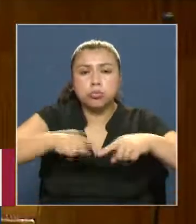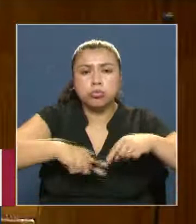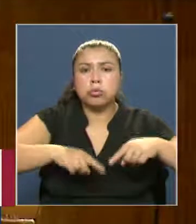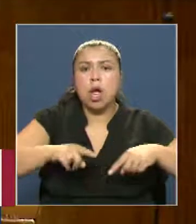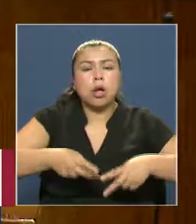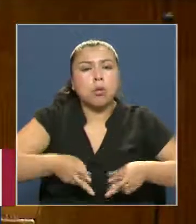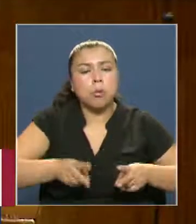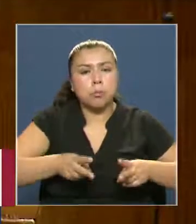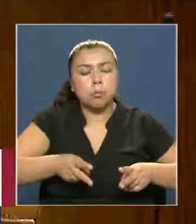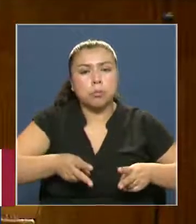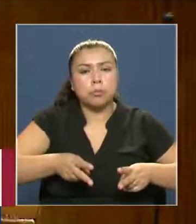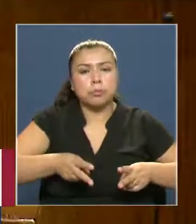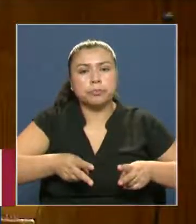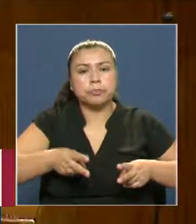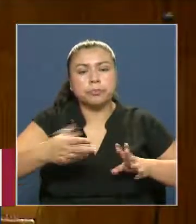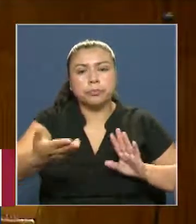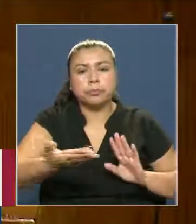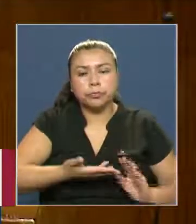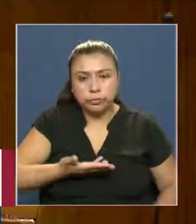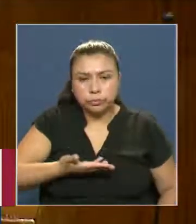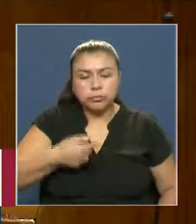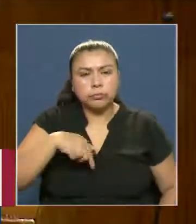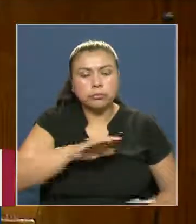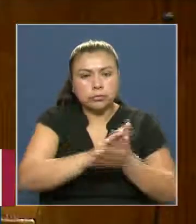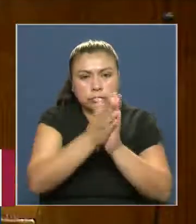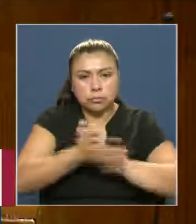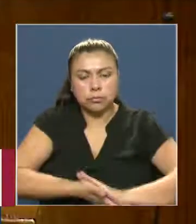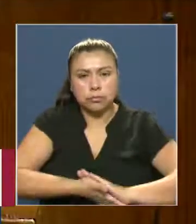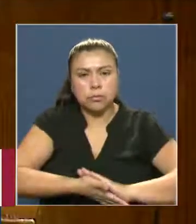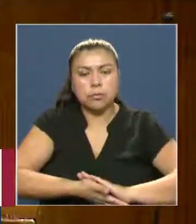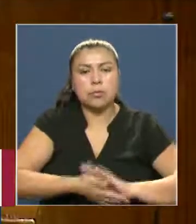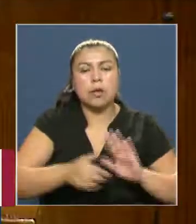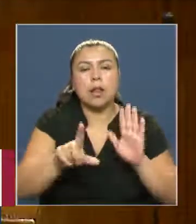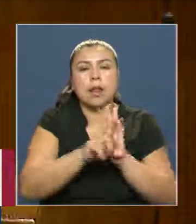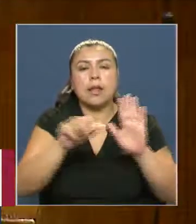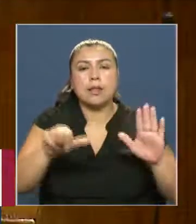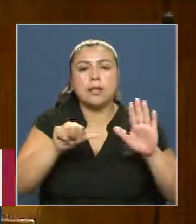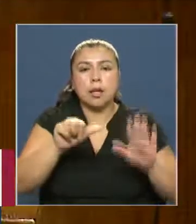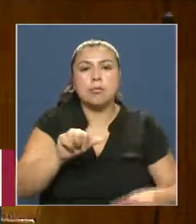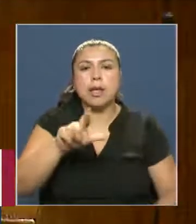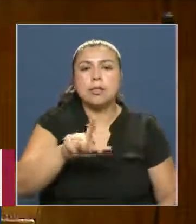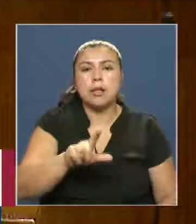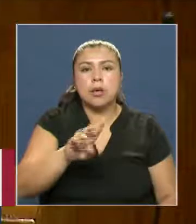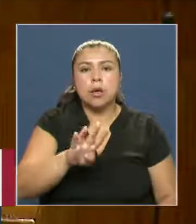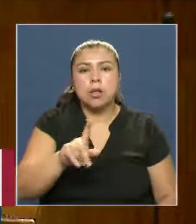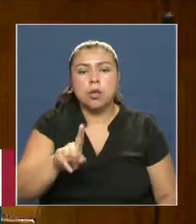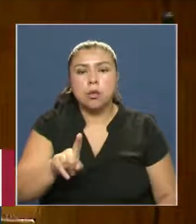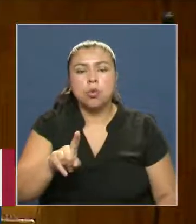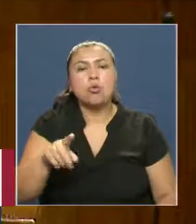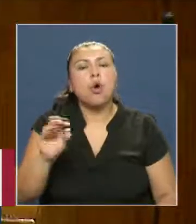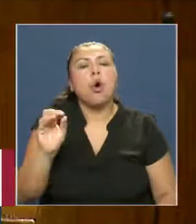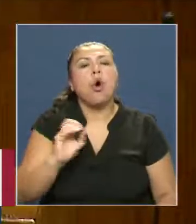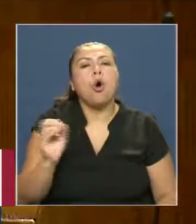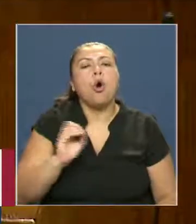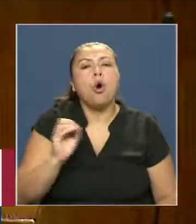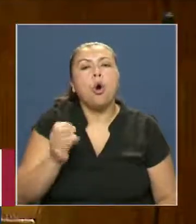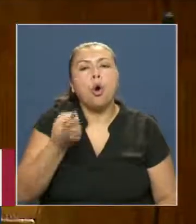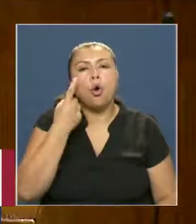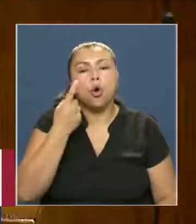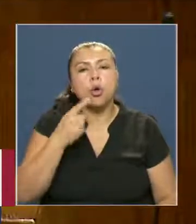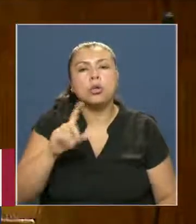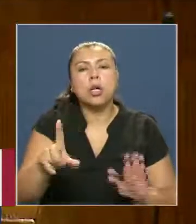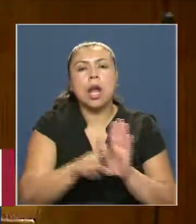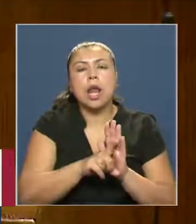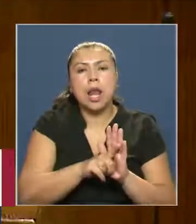recepción, sino también todos los loteos acogidos a la 16.741 o conocida como Ley de